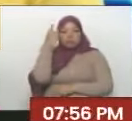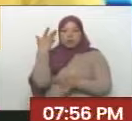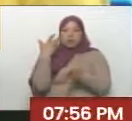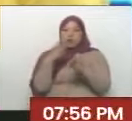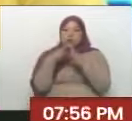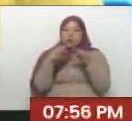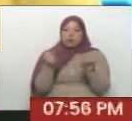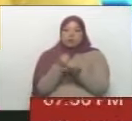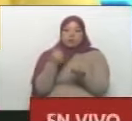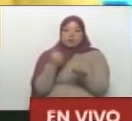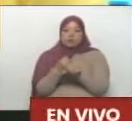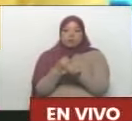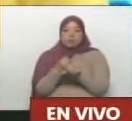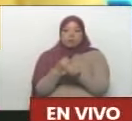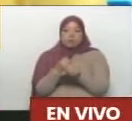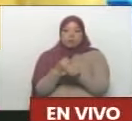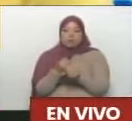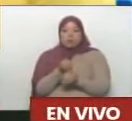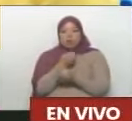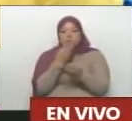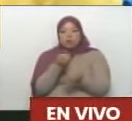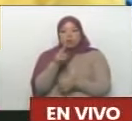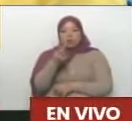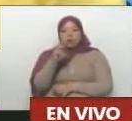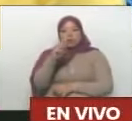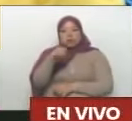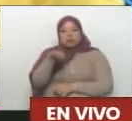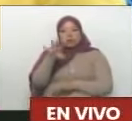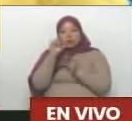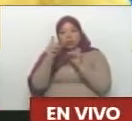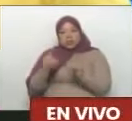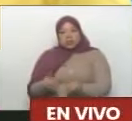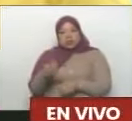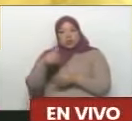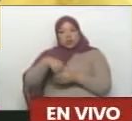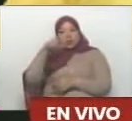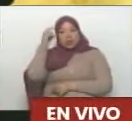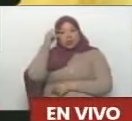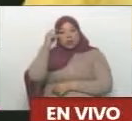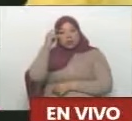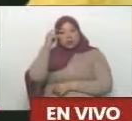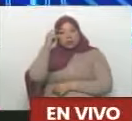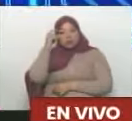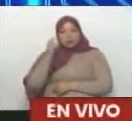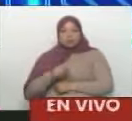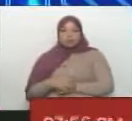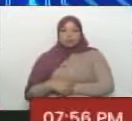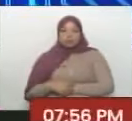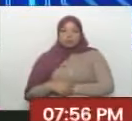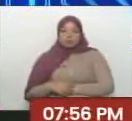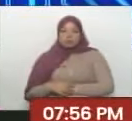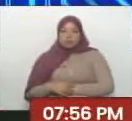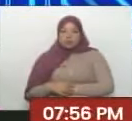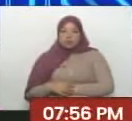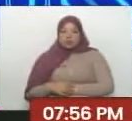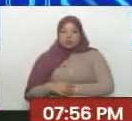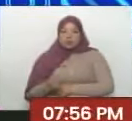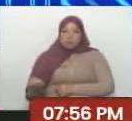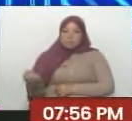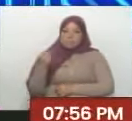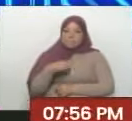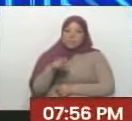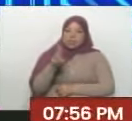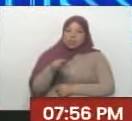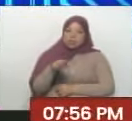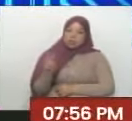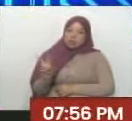compile todo, hacia el Consejo Nacional Electoral para que decida oficialmente la fecha. Correcto. Más amplio en